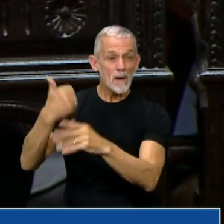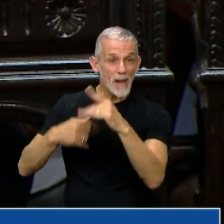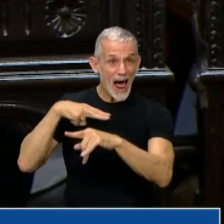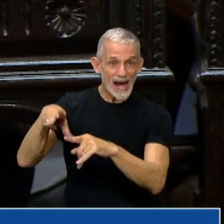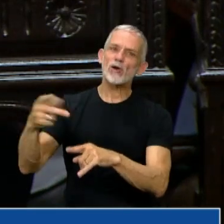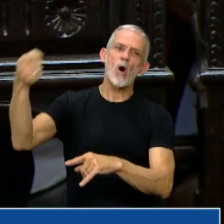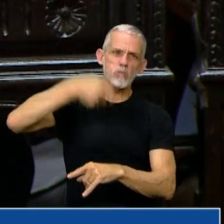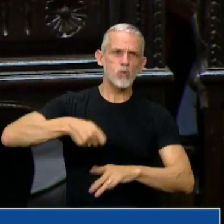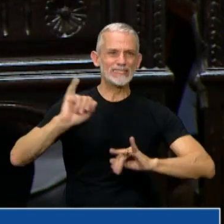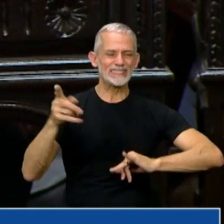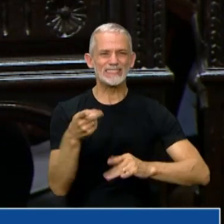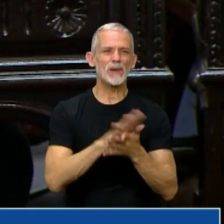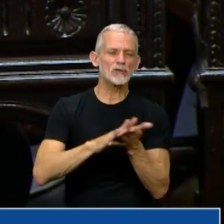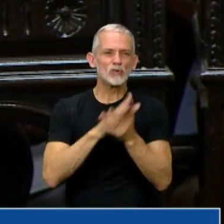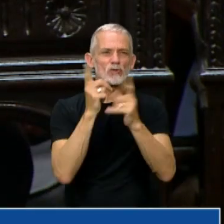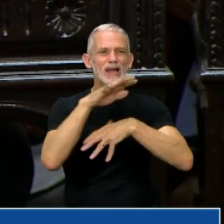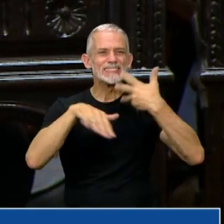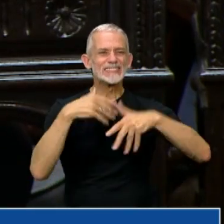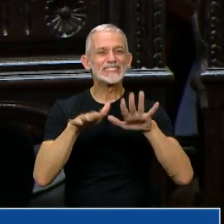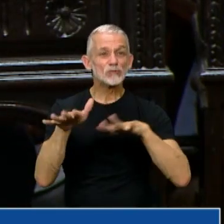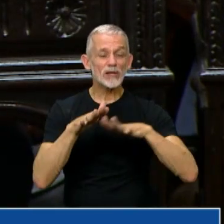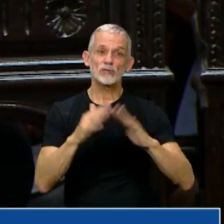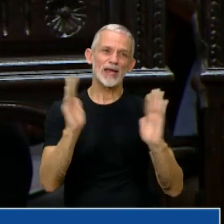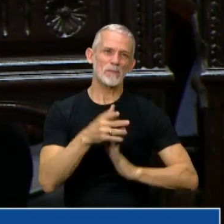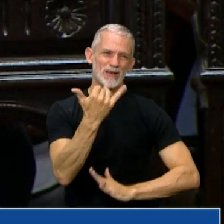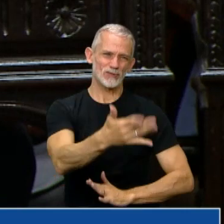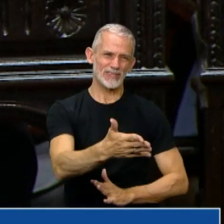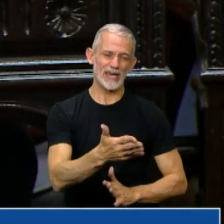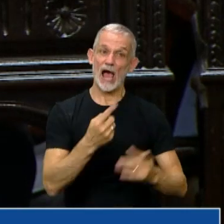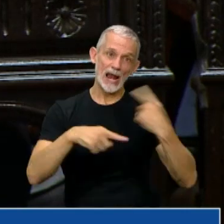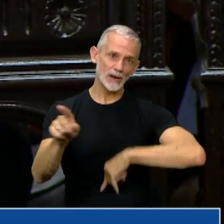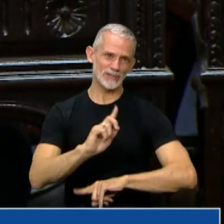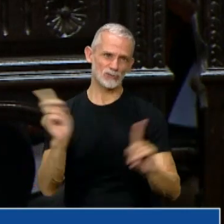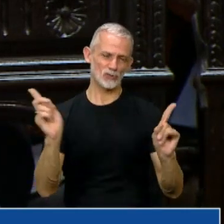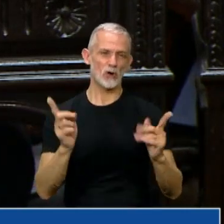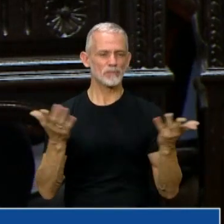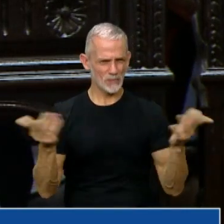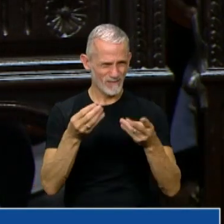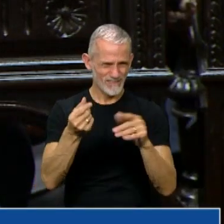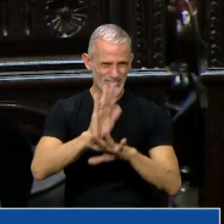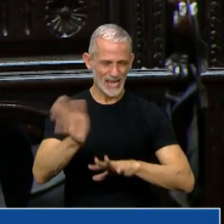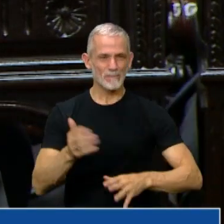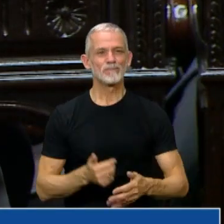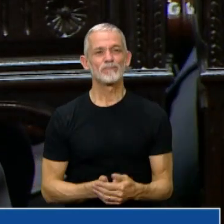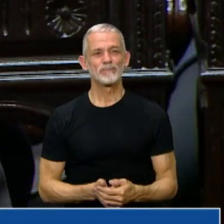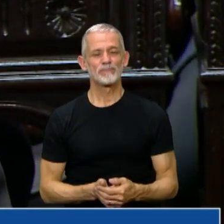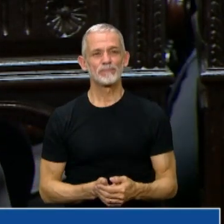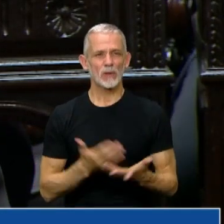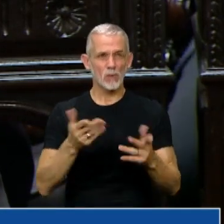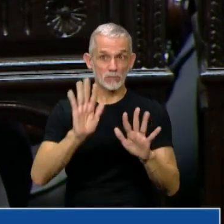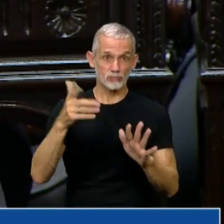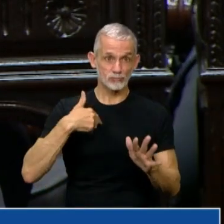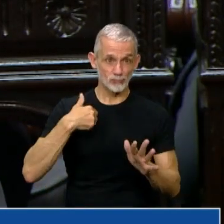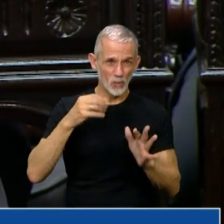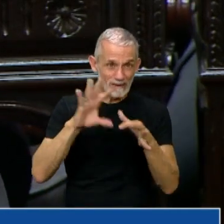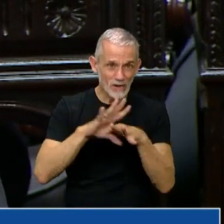tienen aporten para resolver la situación de los que menos tienen y no lo contrario. Voy terminando, señora presidenta, pero